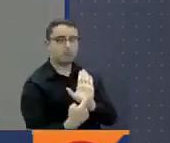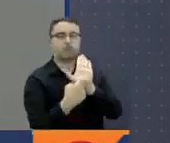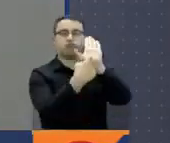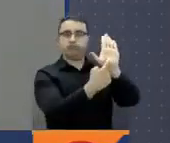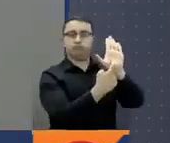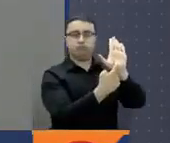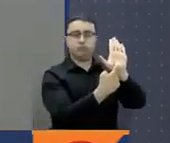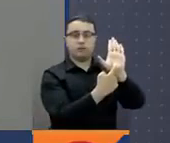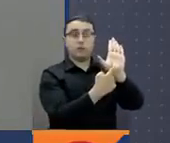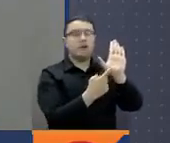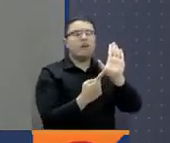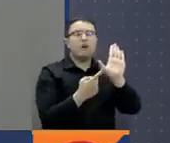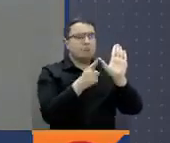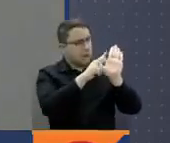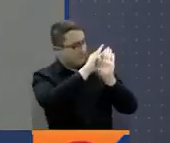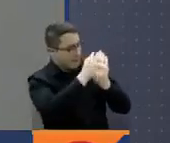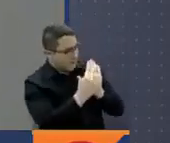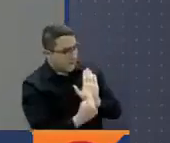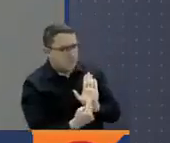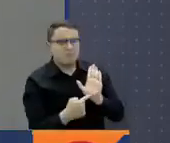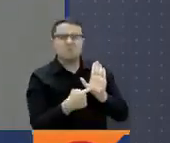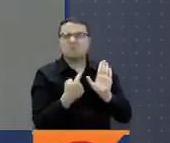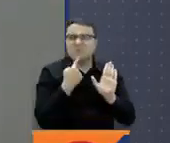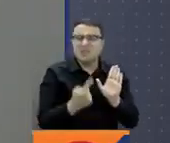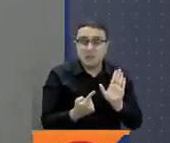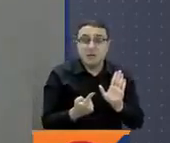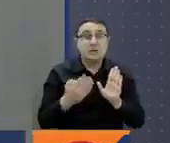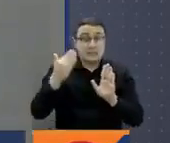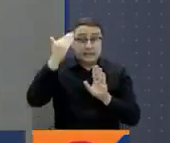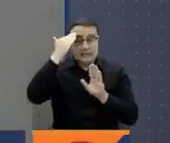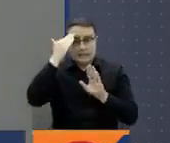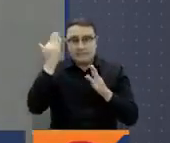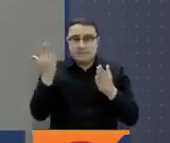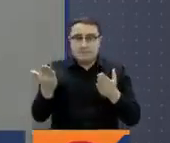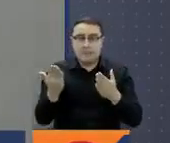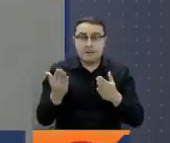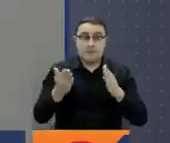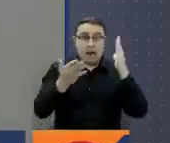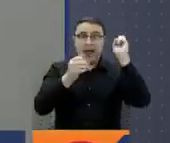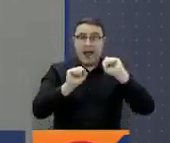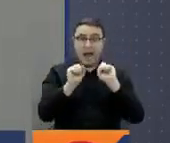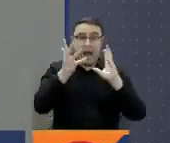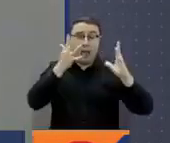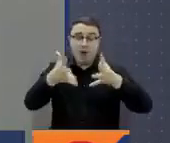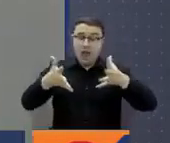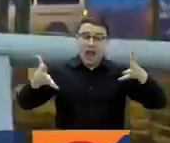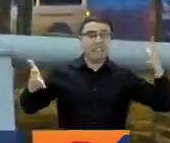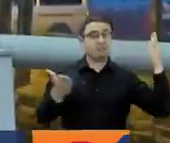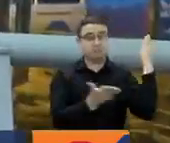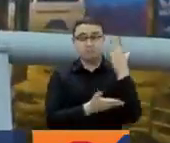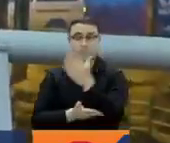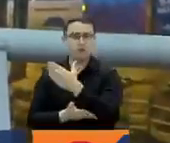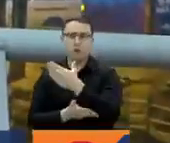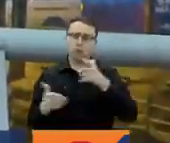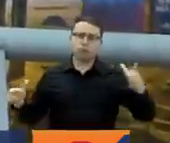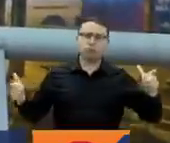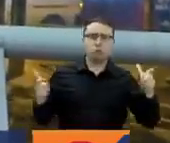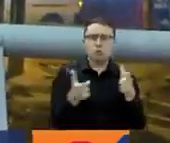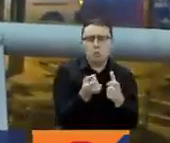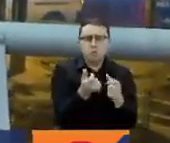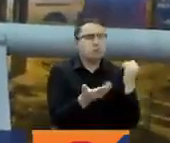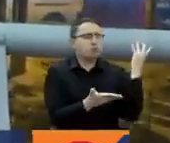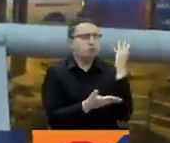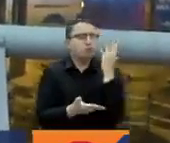más importante de esa modificación es que estábamos disminuyendo de manera muy importante las talas de árboles en este proyecto. Ahí está